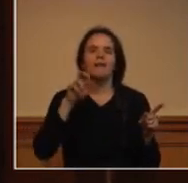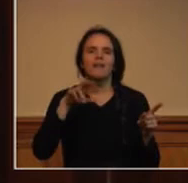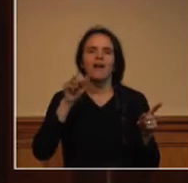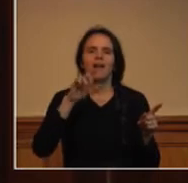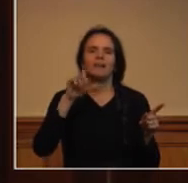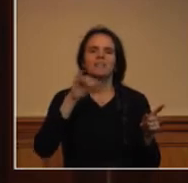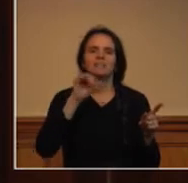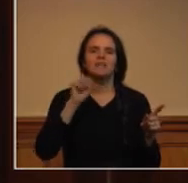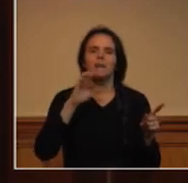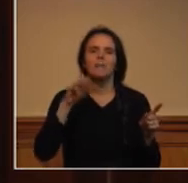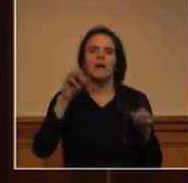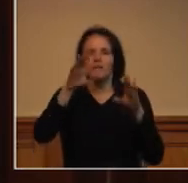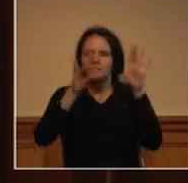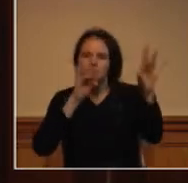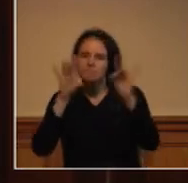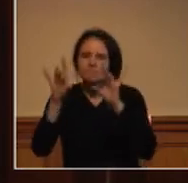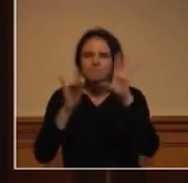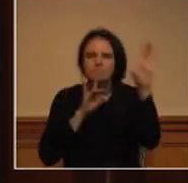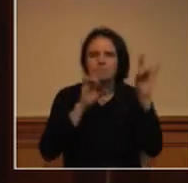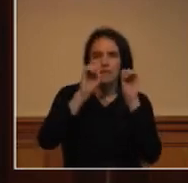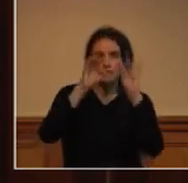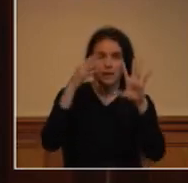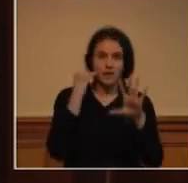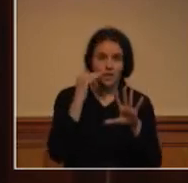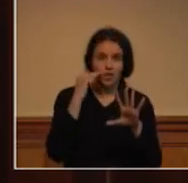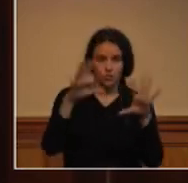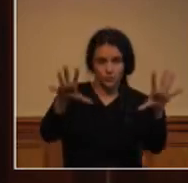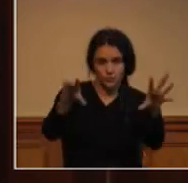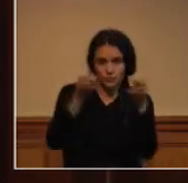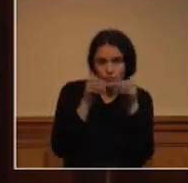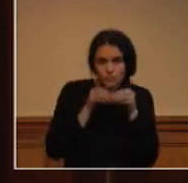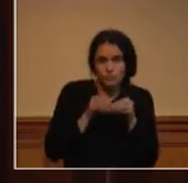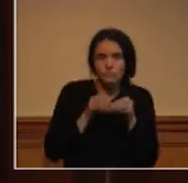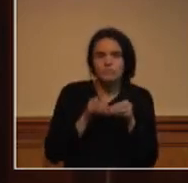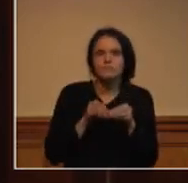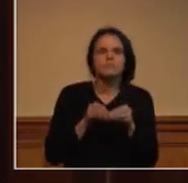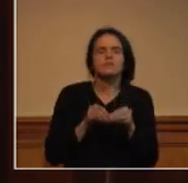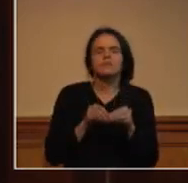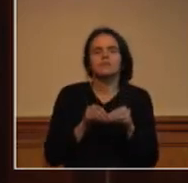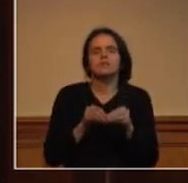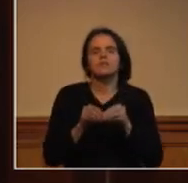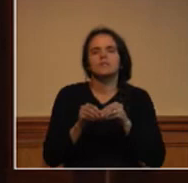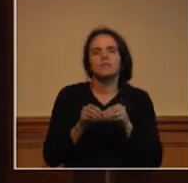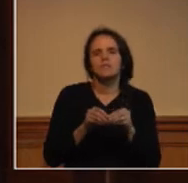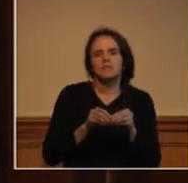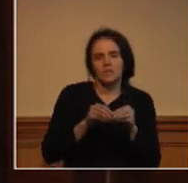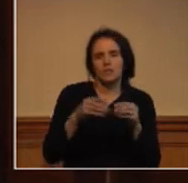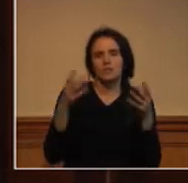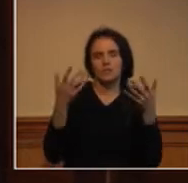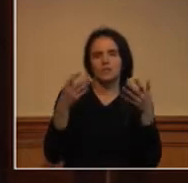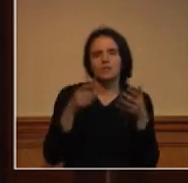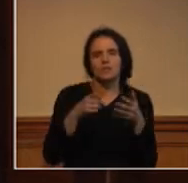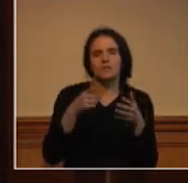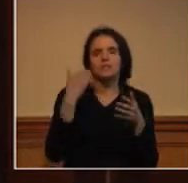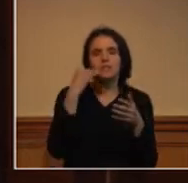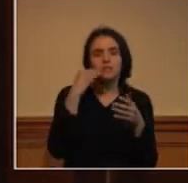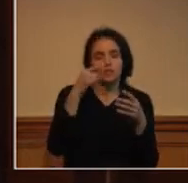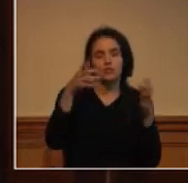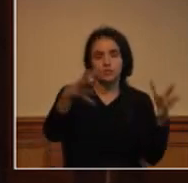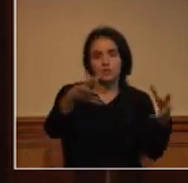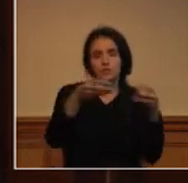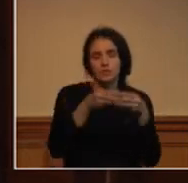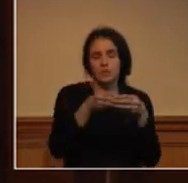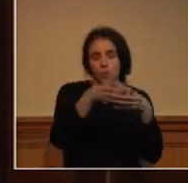grandísimos, nos ayuda a escoger los 10 niños que tenían como 100.000 características. No voy a entrar en esos detalles para